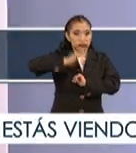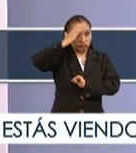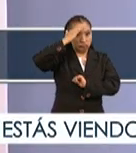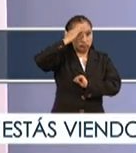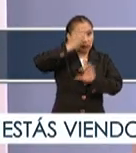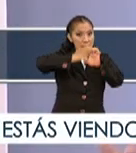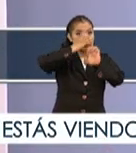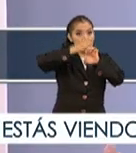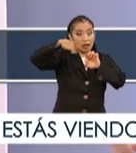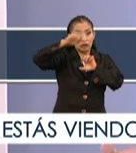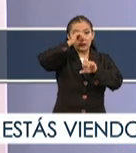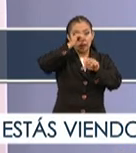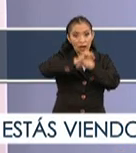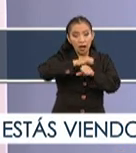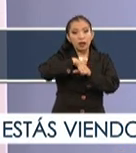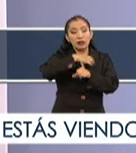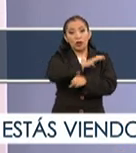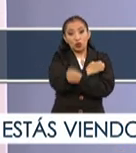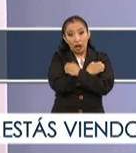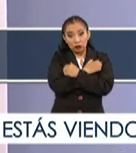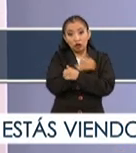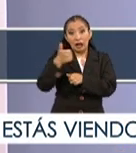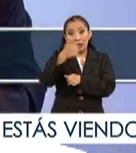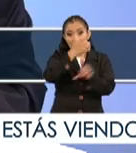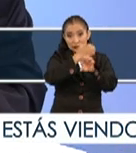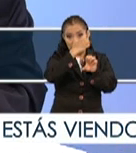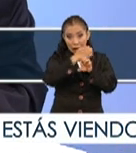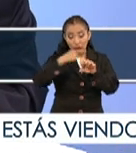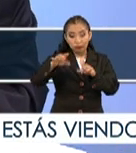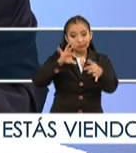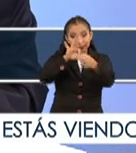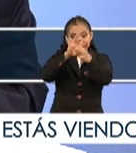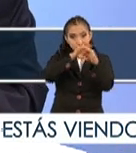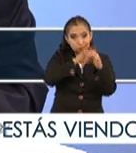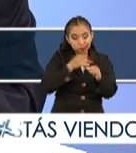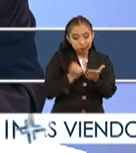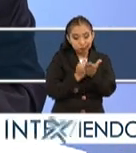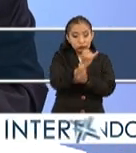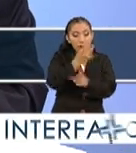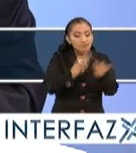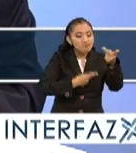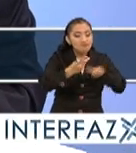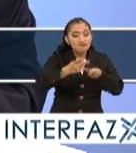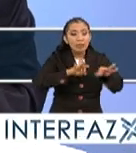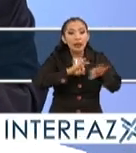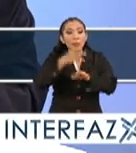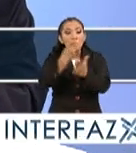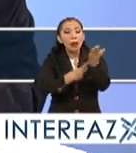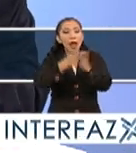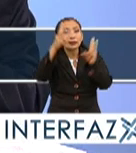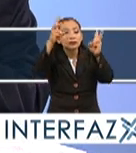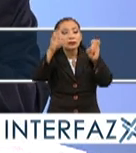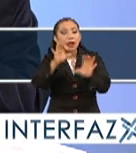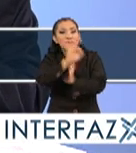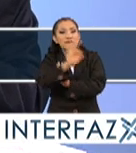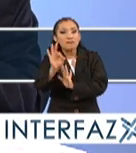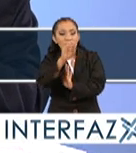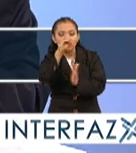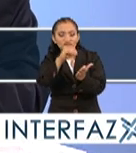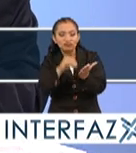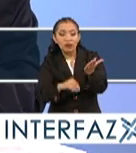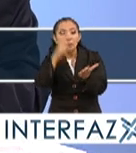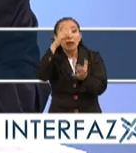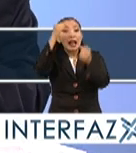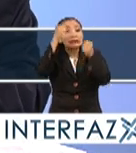los estados, es decir, con los secretarios y las secretarias de educación de los estados, definimos un plan de trabajo. ¿Para qué? Un plan de trabajo